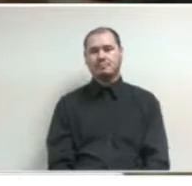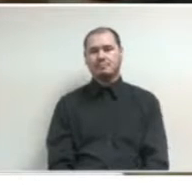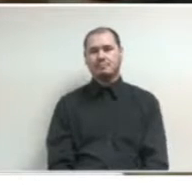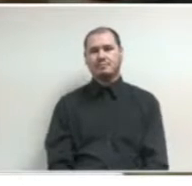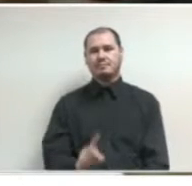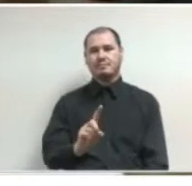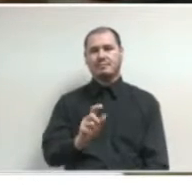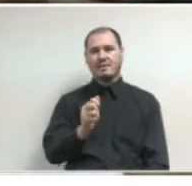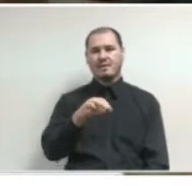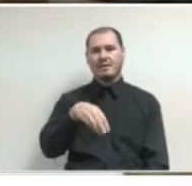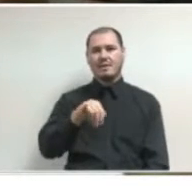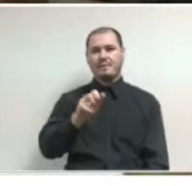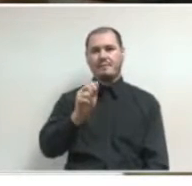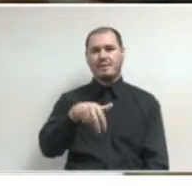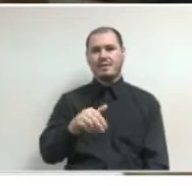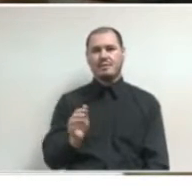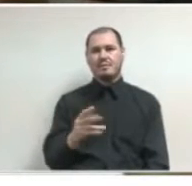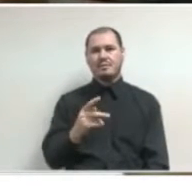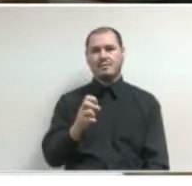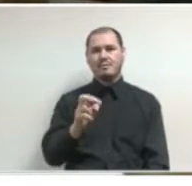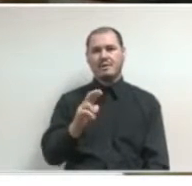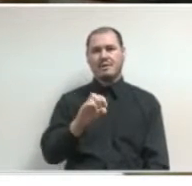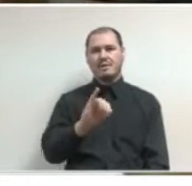doctor Damián Agustín Pérez Acona.